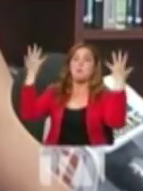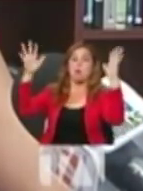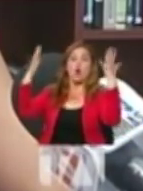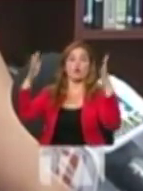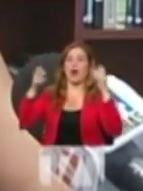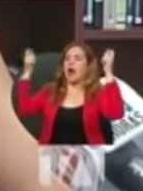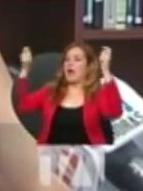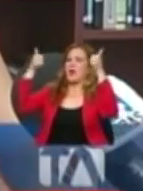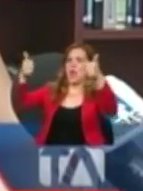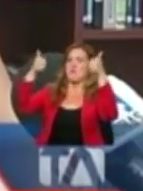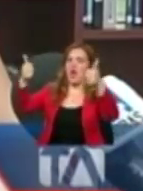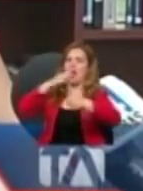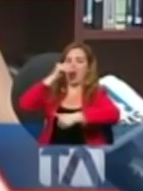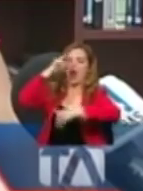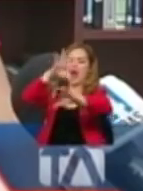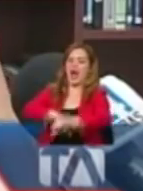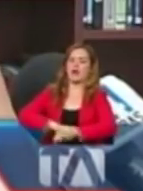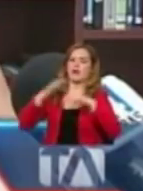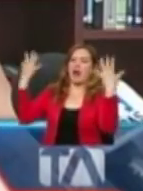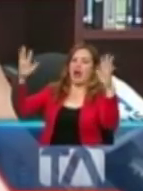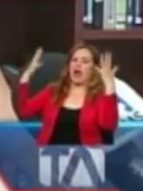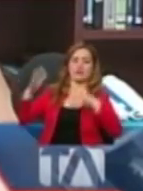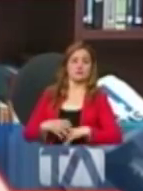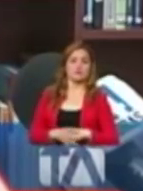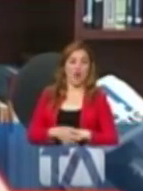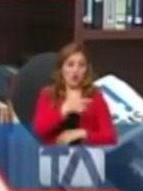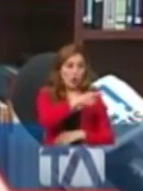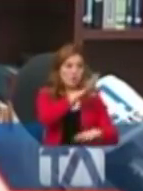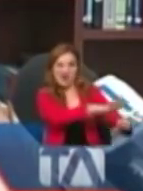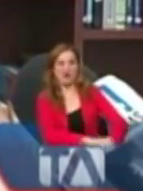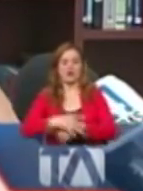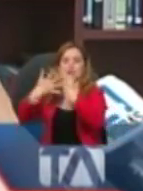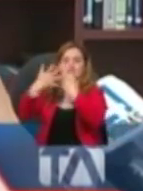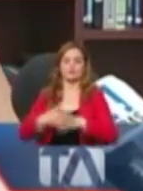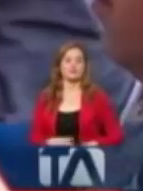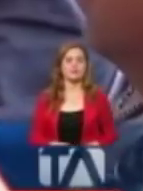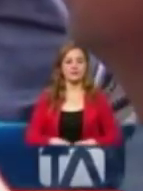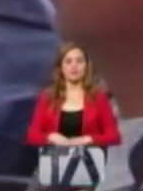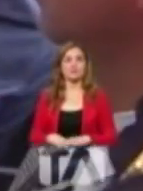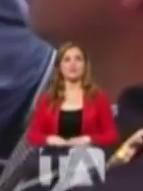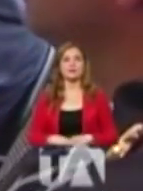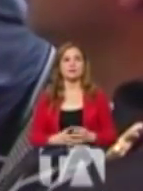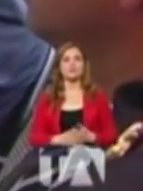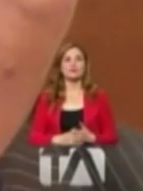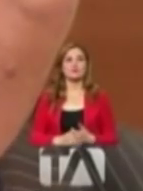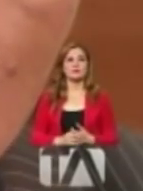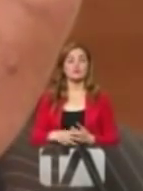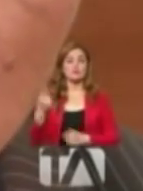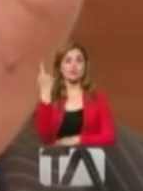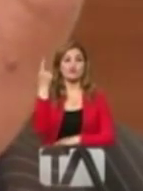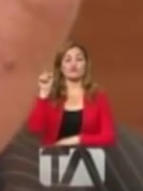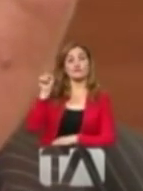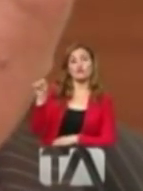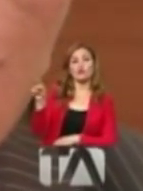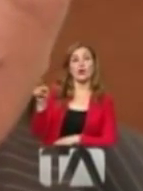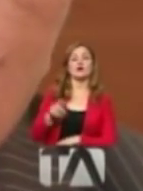hacía manifiesto y exteriorizaba su acuerdo general con la actuación de los otros. No fue el único. A